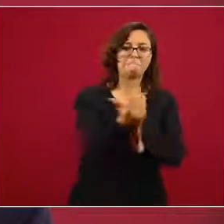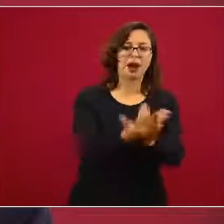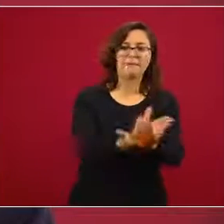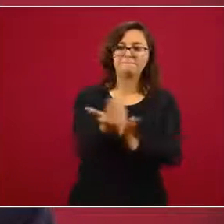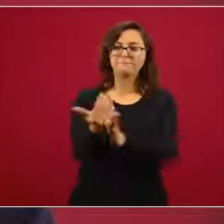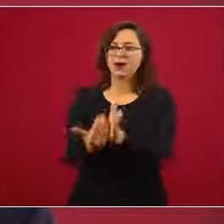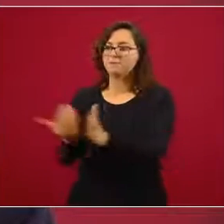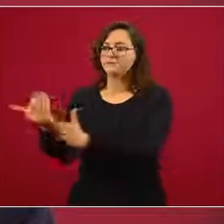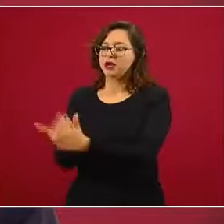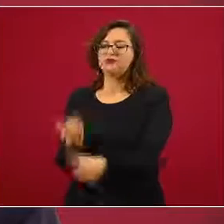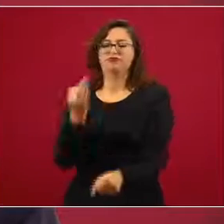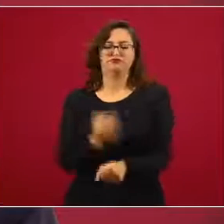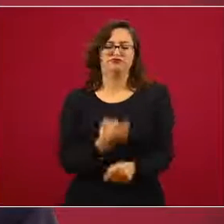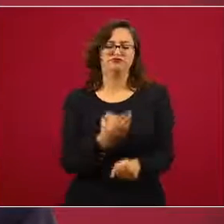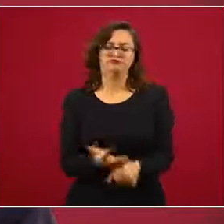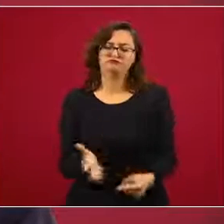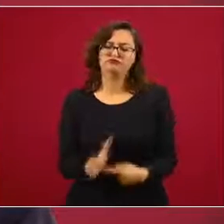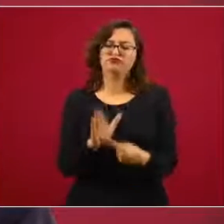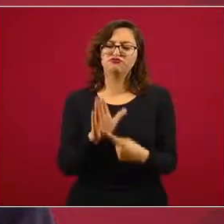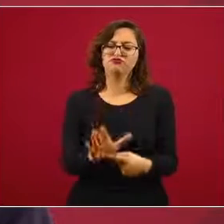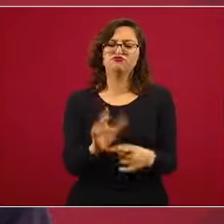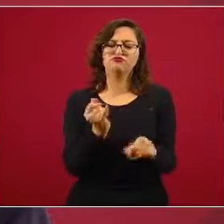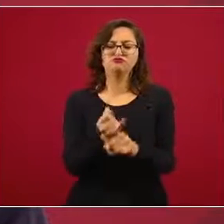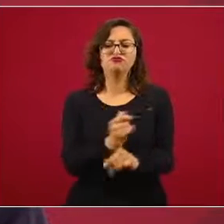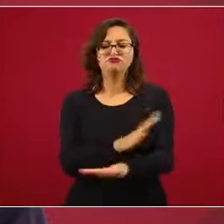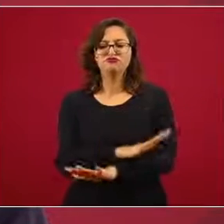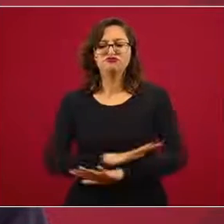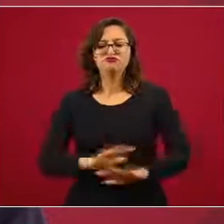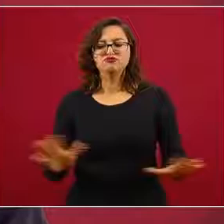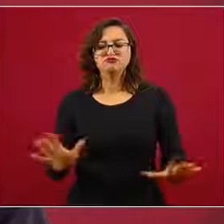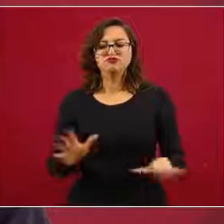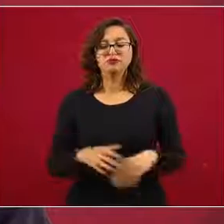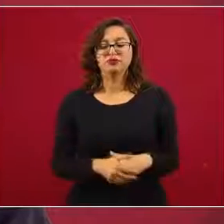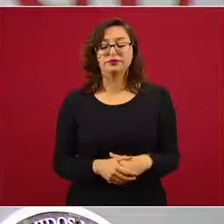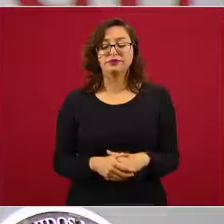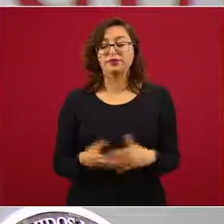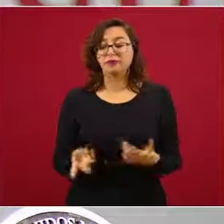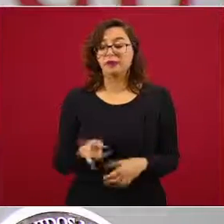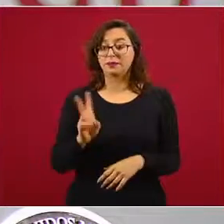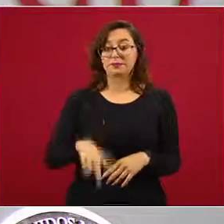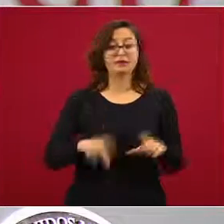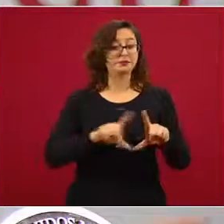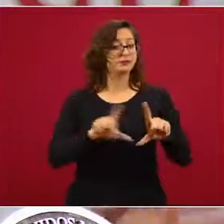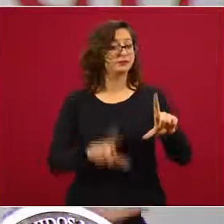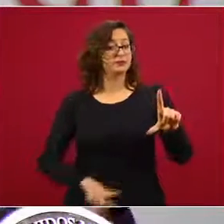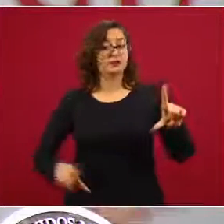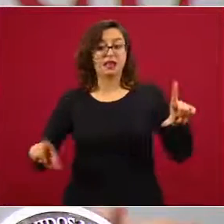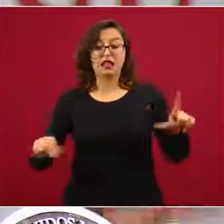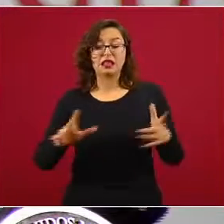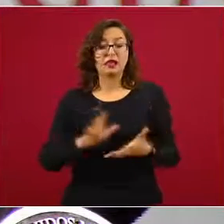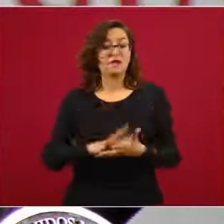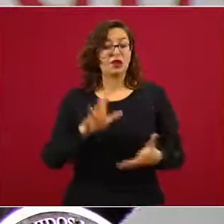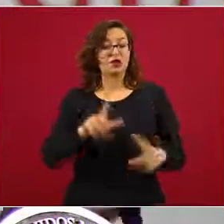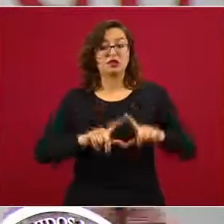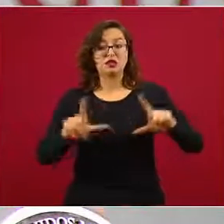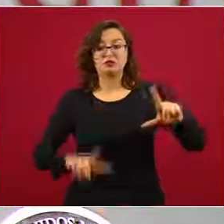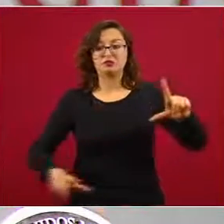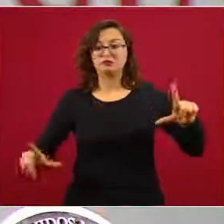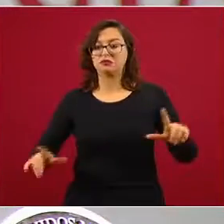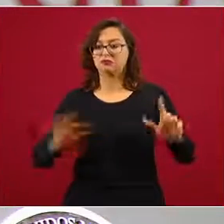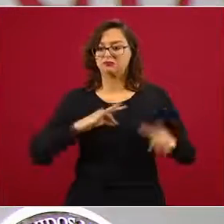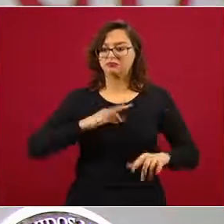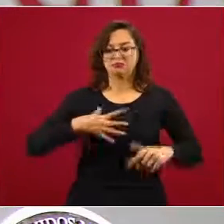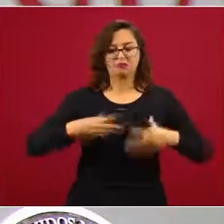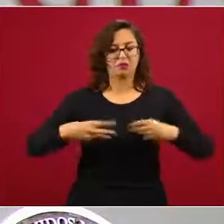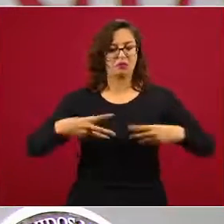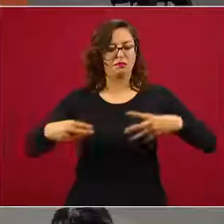ahora con las diapositivas muestran que consistentemente en la mayoría del territorio está disminuyendo